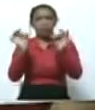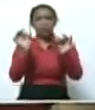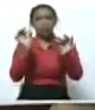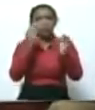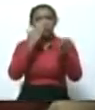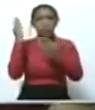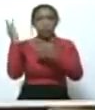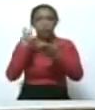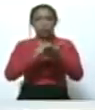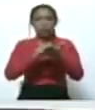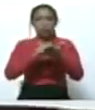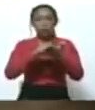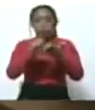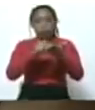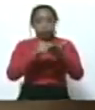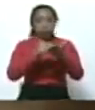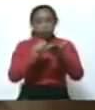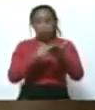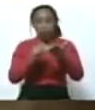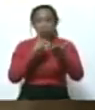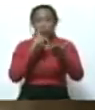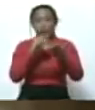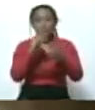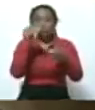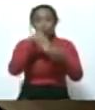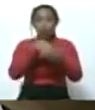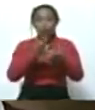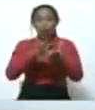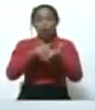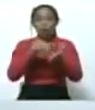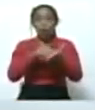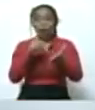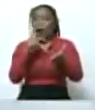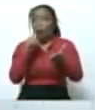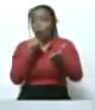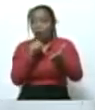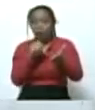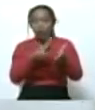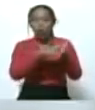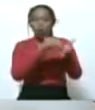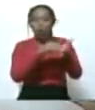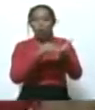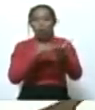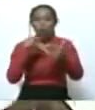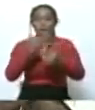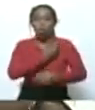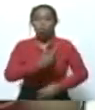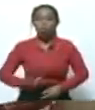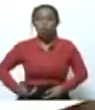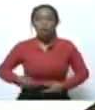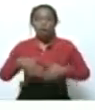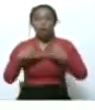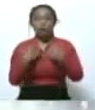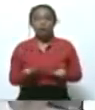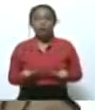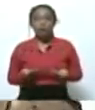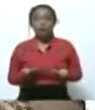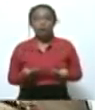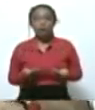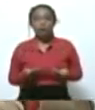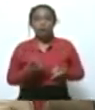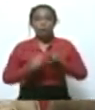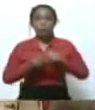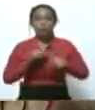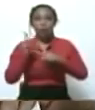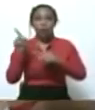usted marca, y si no tiene la papeleta, sáquele copia. Los dueños de cosas de